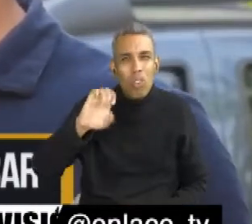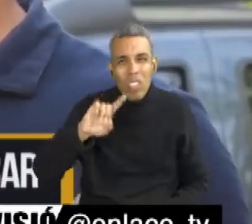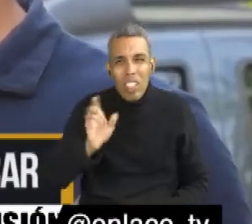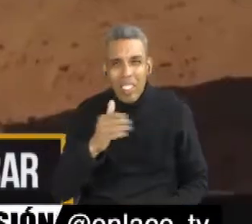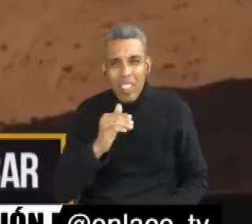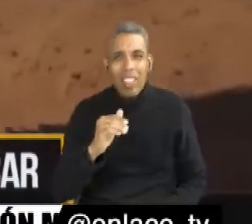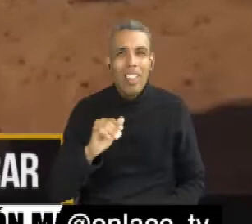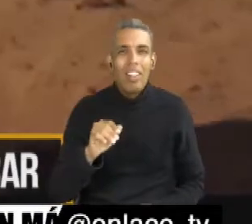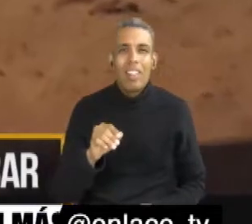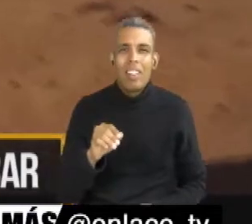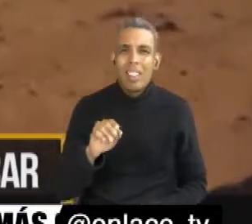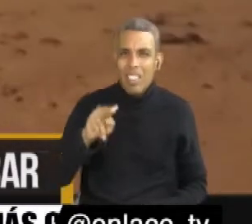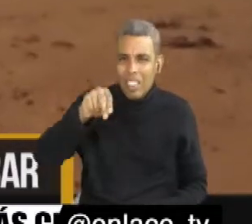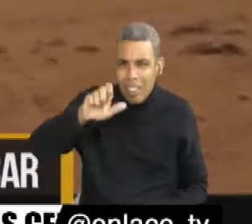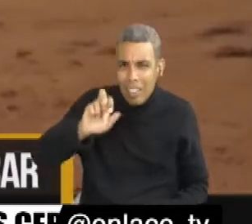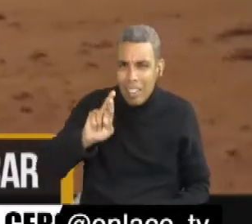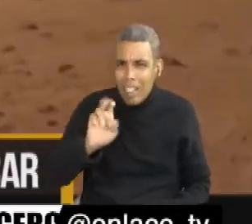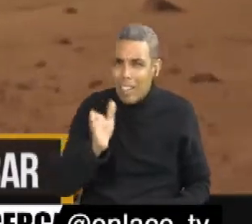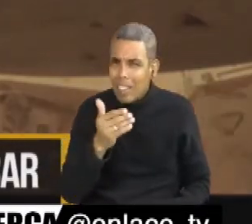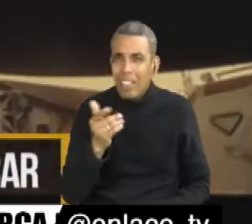en Gravedad, Frankie Winnie,